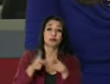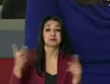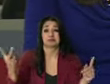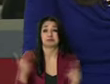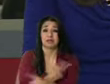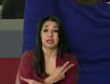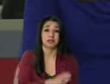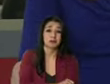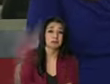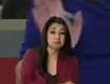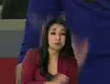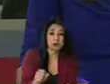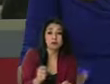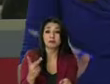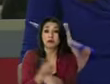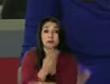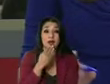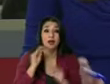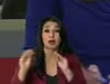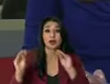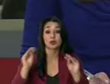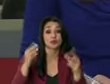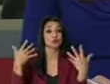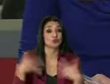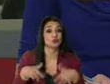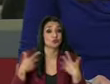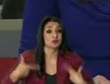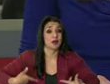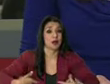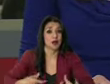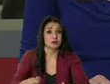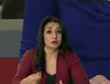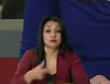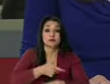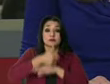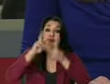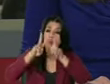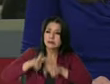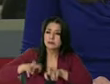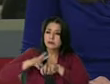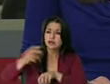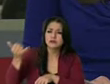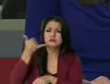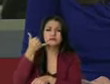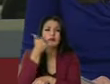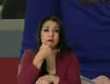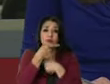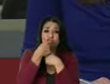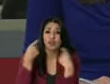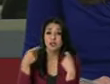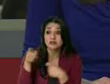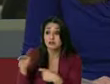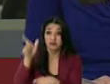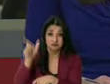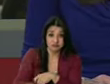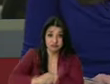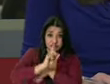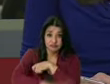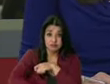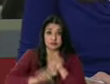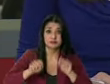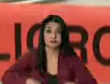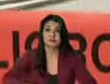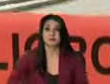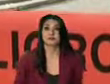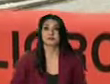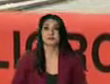en la capital. Las autoridades investigan el origen de las alertas, pues existen sanciones para quienes realizan estas llamadas falsas.